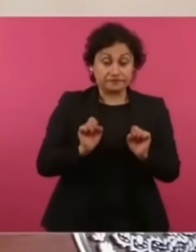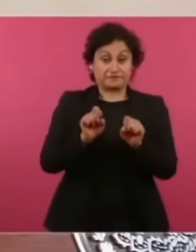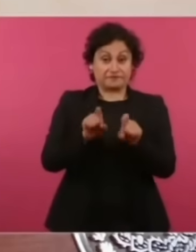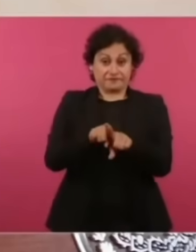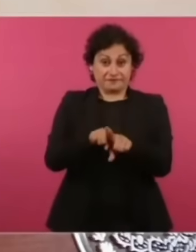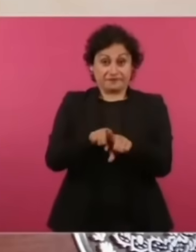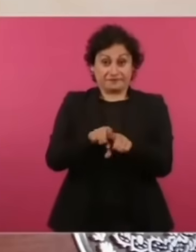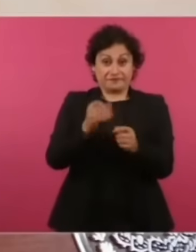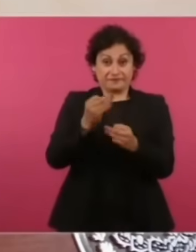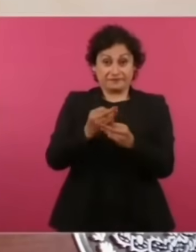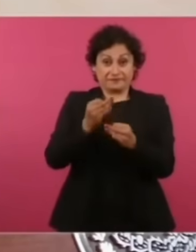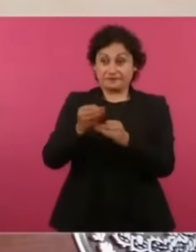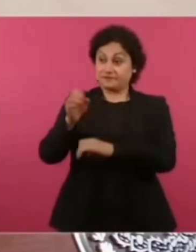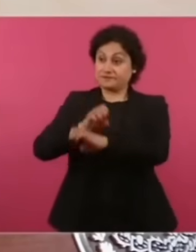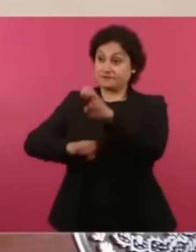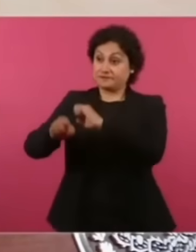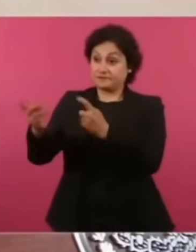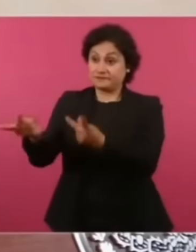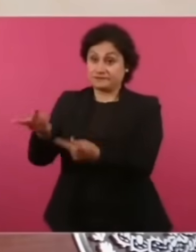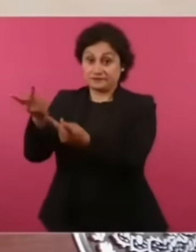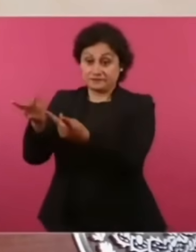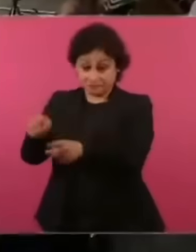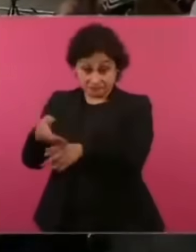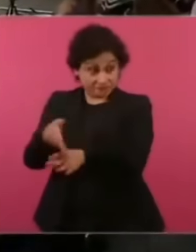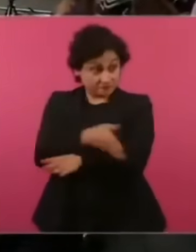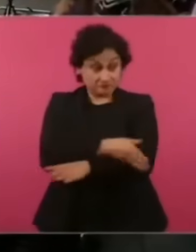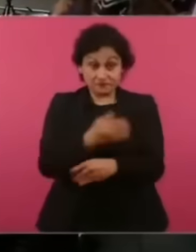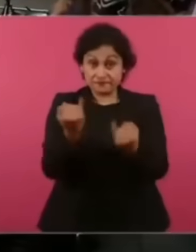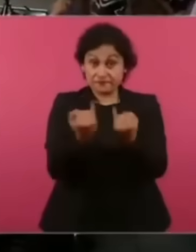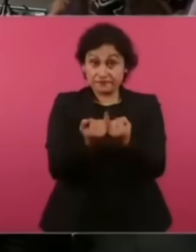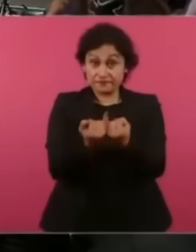encuestas ahora, cuando